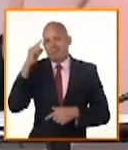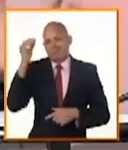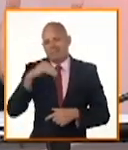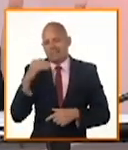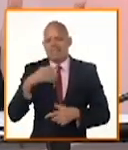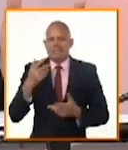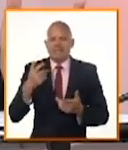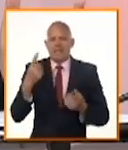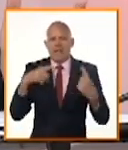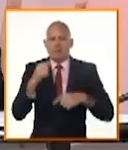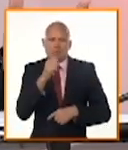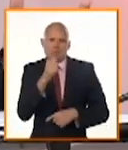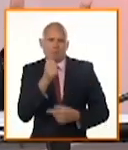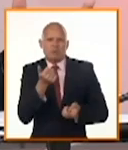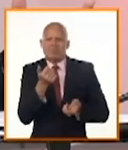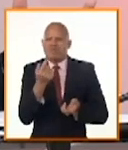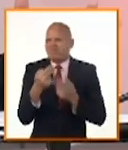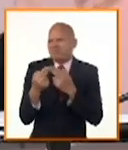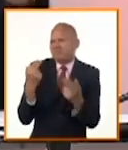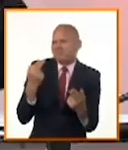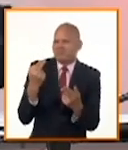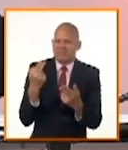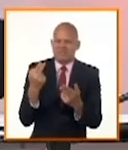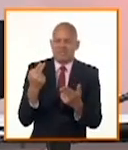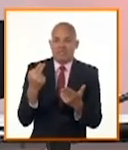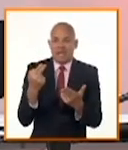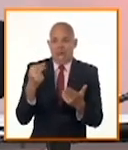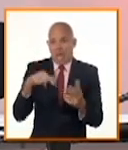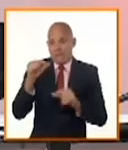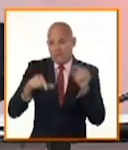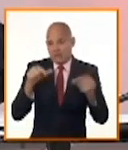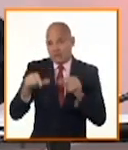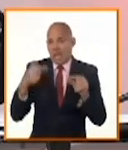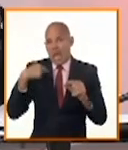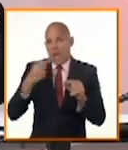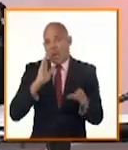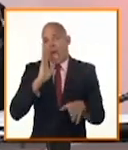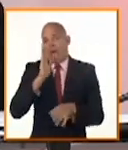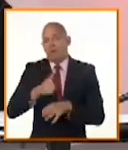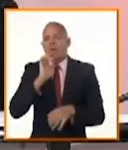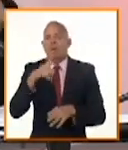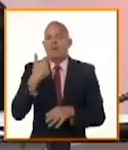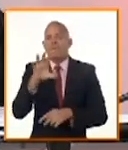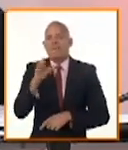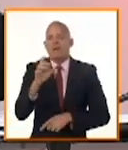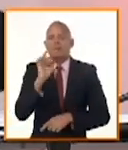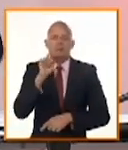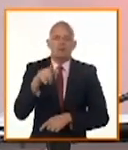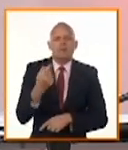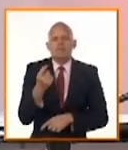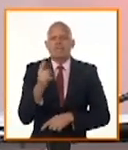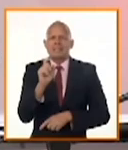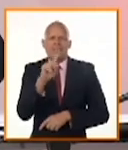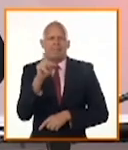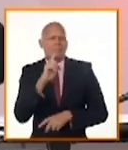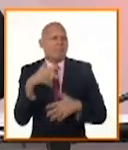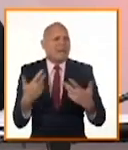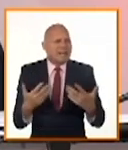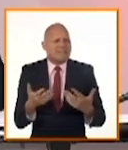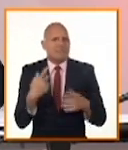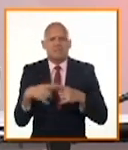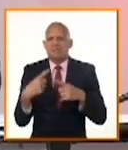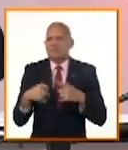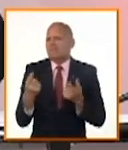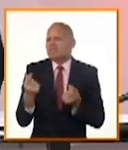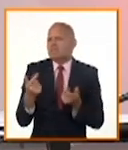bien entendido generan También en estos días mayor flujo de personas hacia los bancos las personas preguntando o tratando hacer transacciones